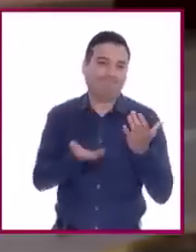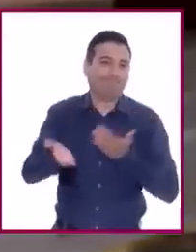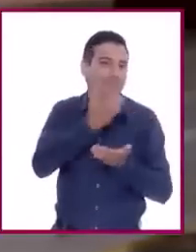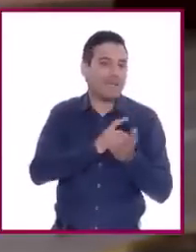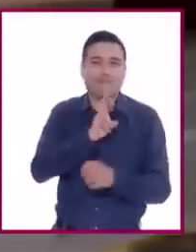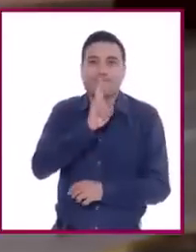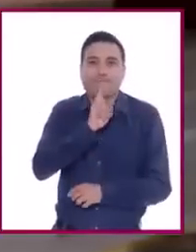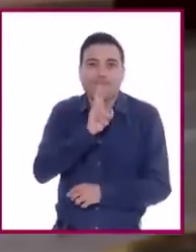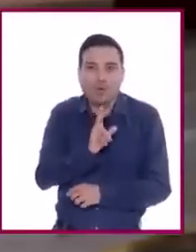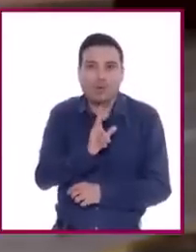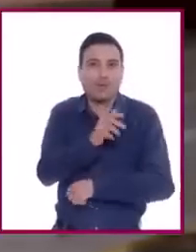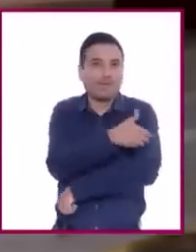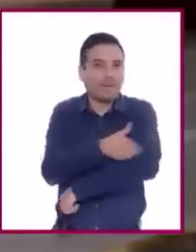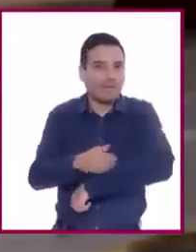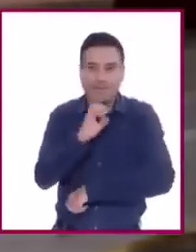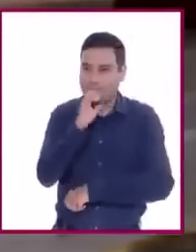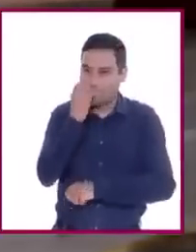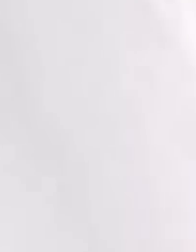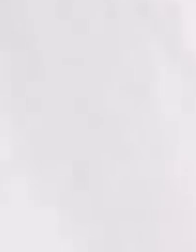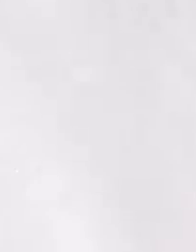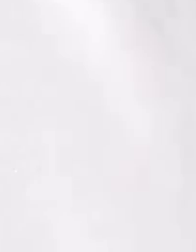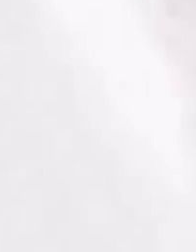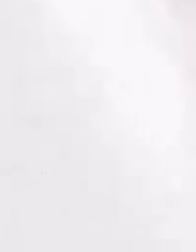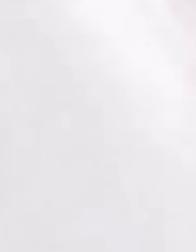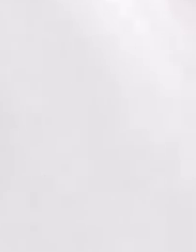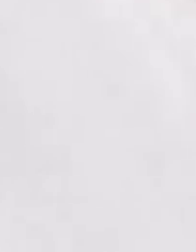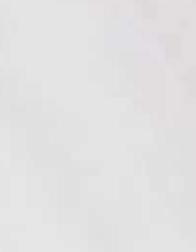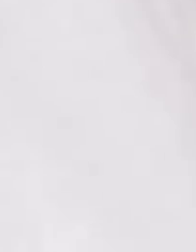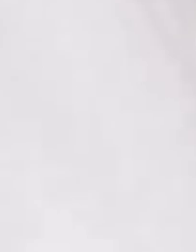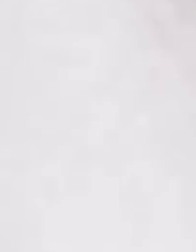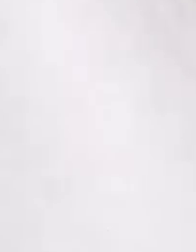en la escuela y en nuestra comunidad